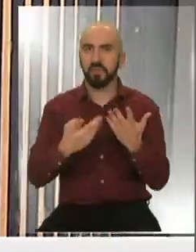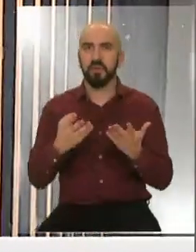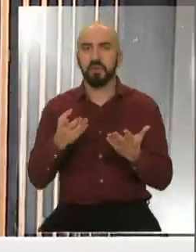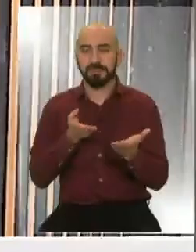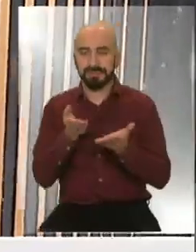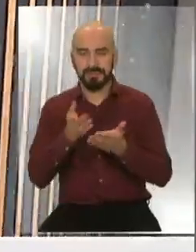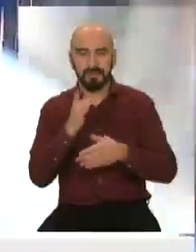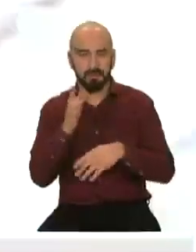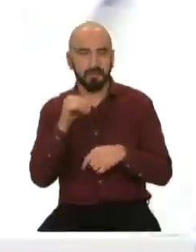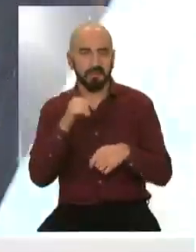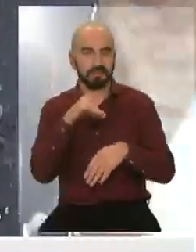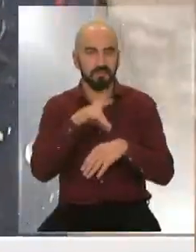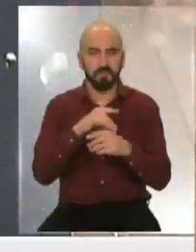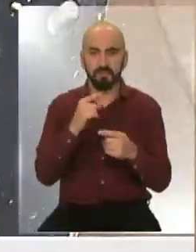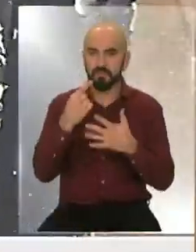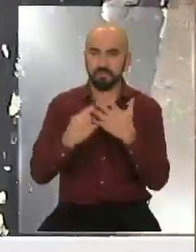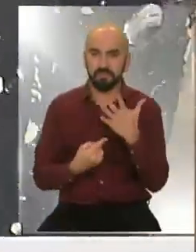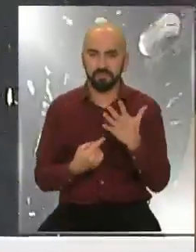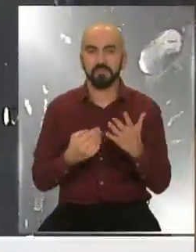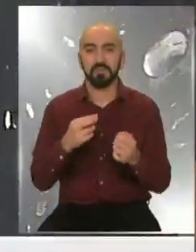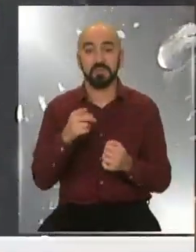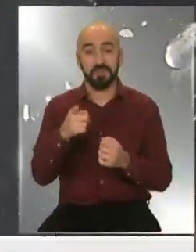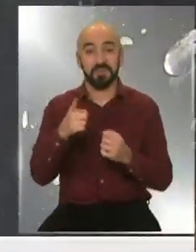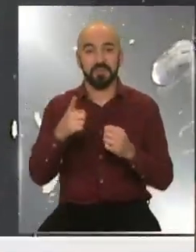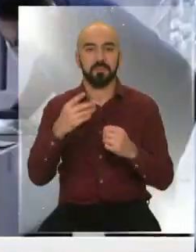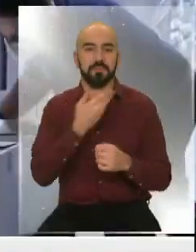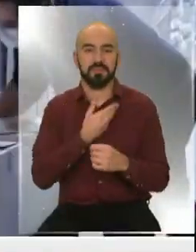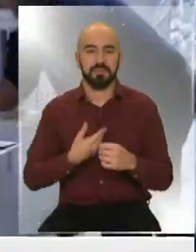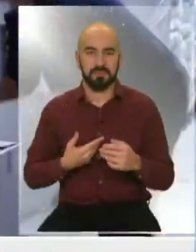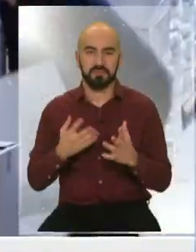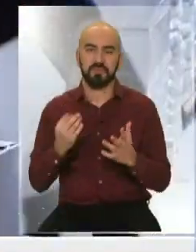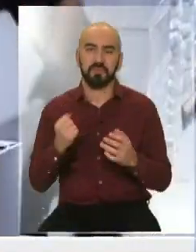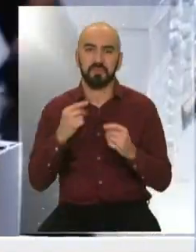gobernadores, en implementar esta medida del presidente lo antes posible.